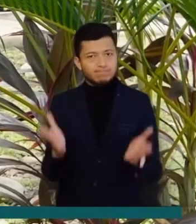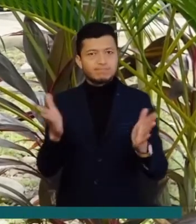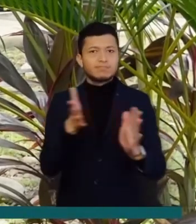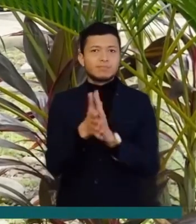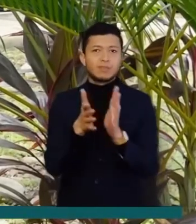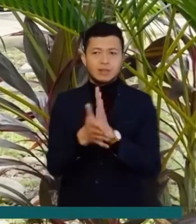huila